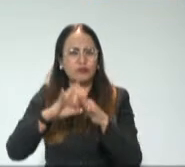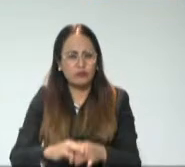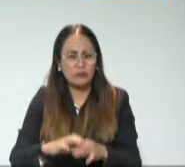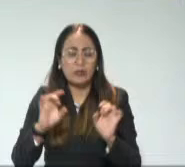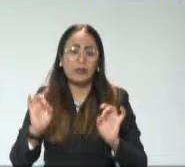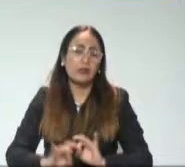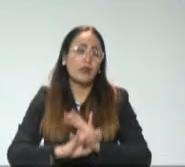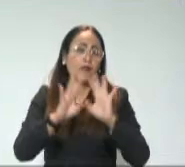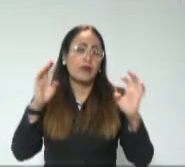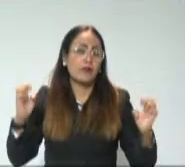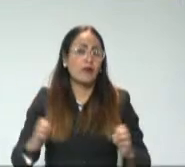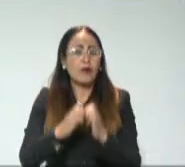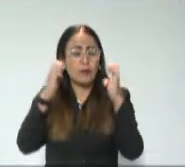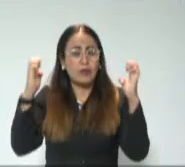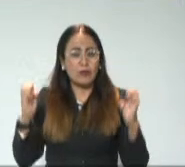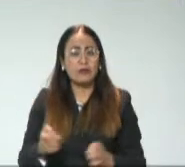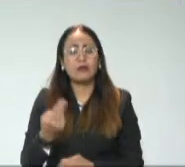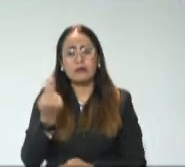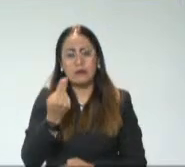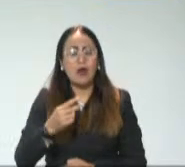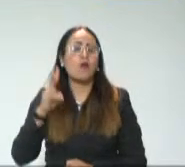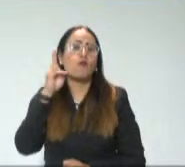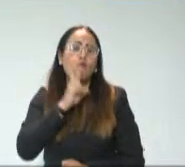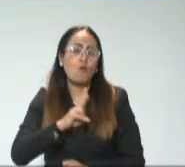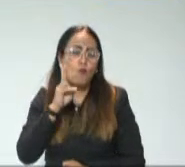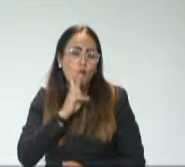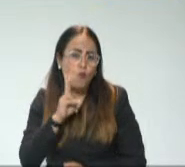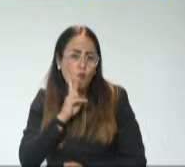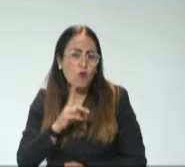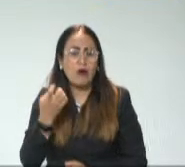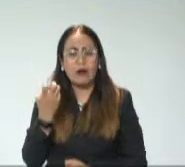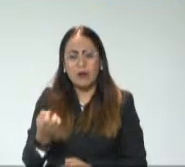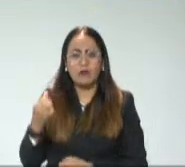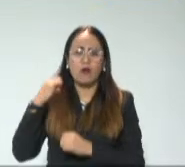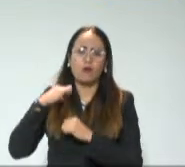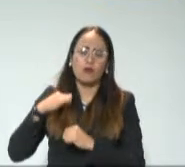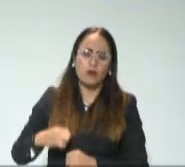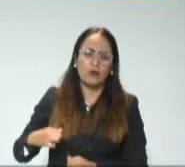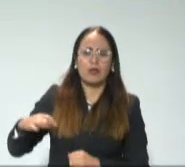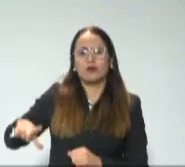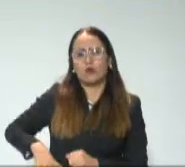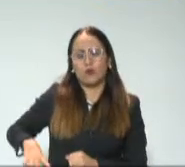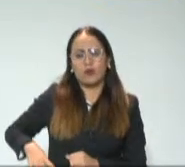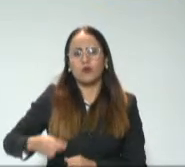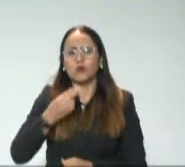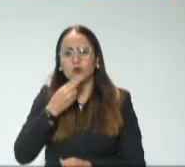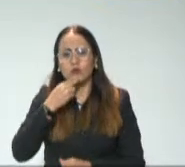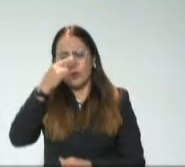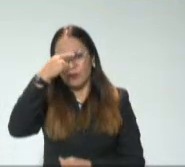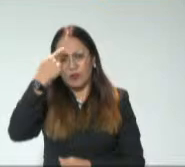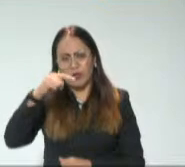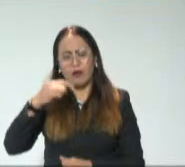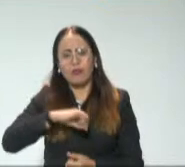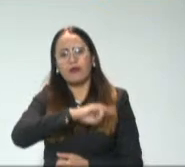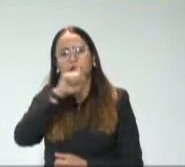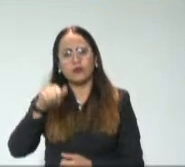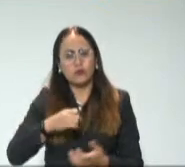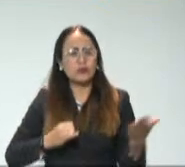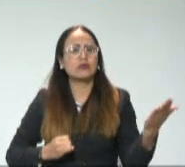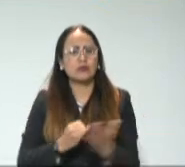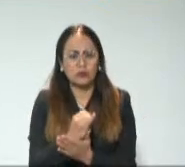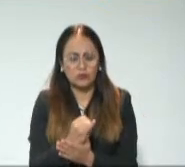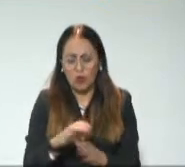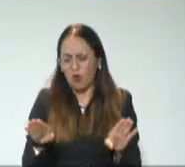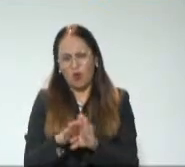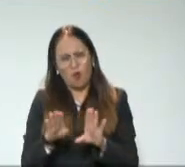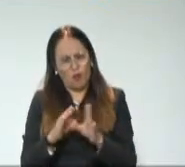emergencia incluidas las pruebas y los supuestos utilizados por las autoridades en la toma de decisiones la forma en que se toman esas